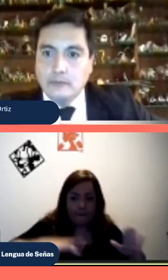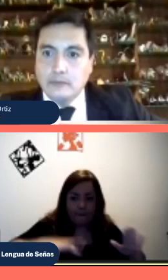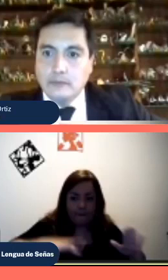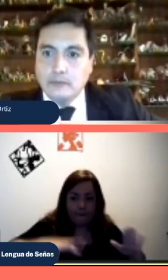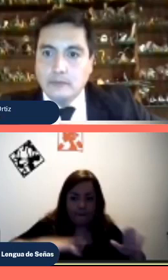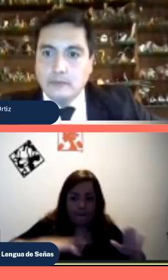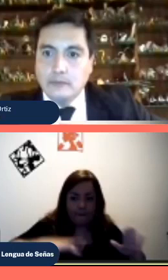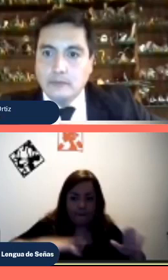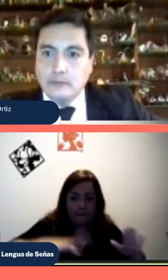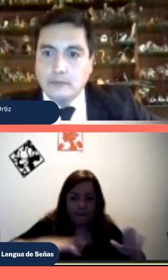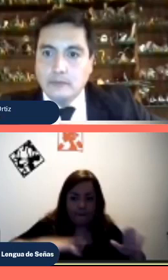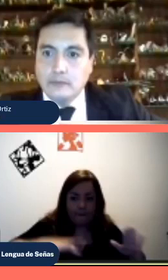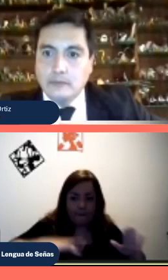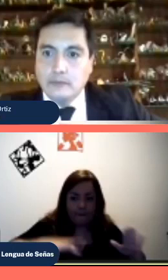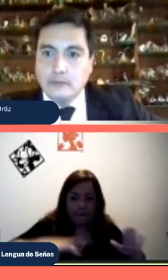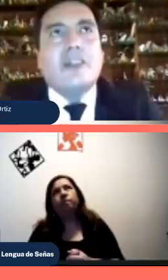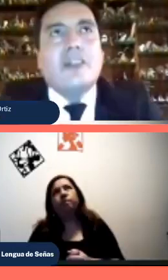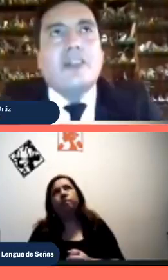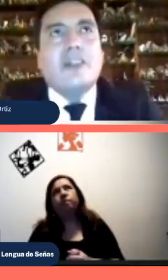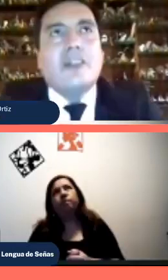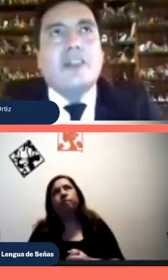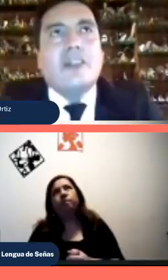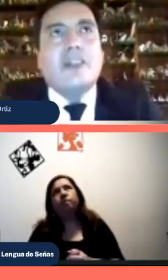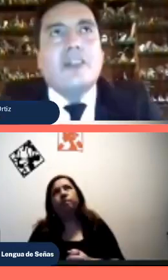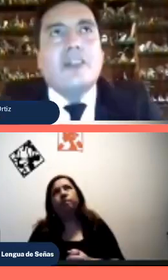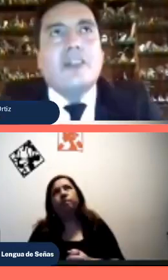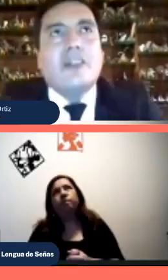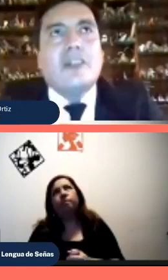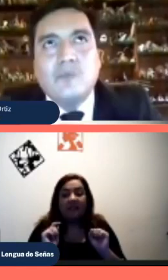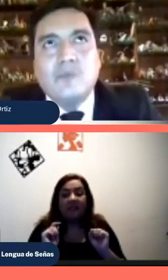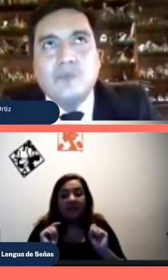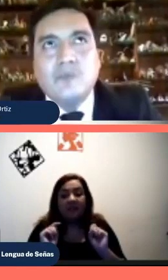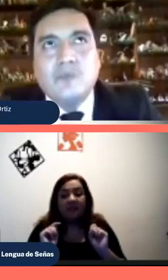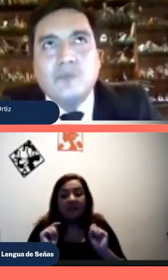A ver, esa es,